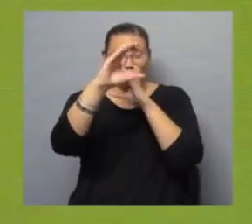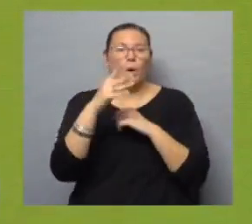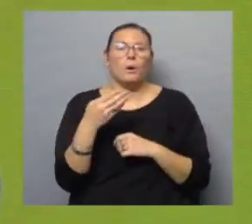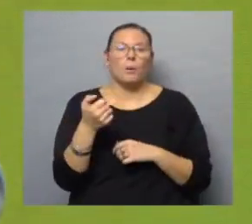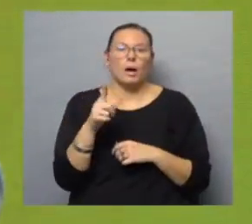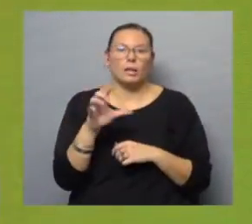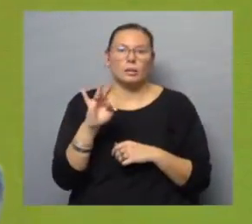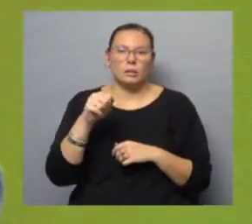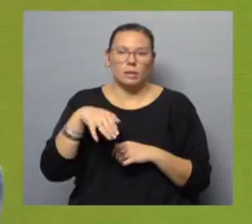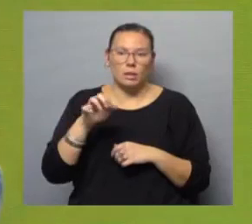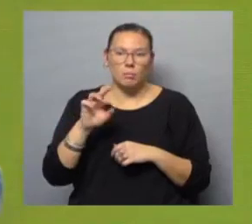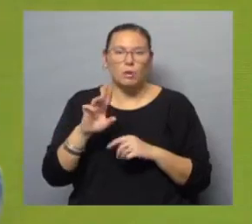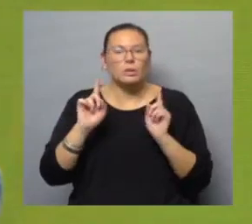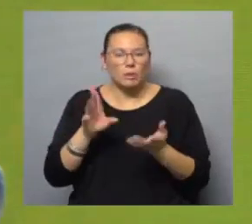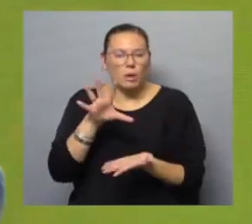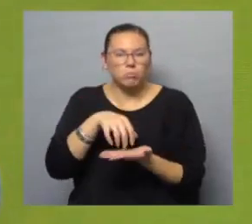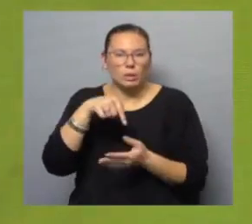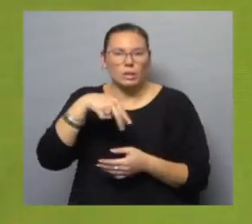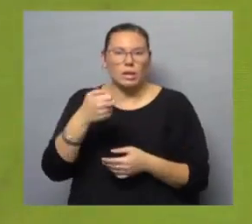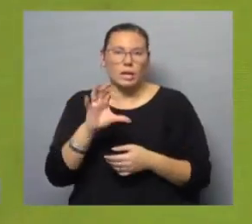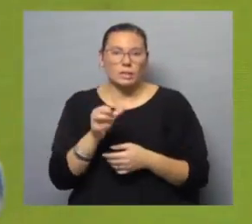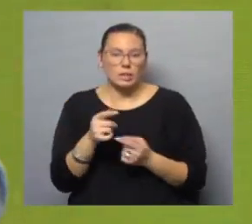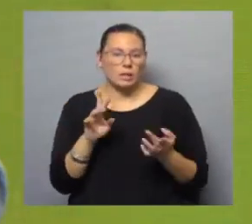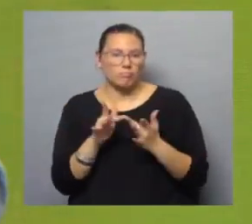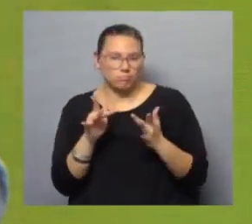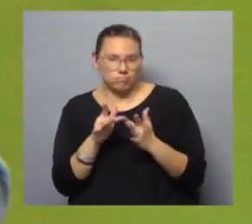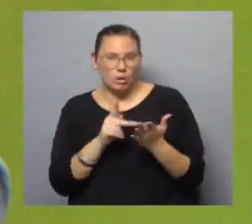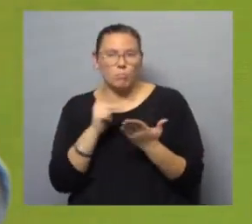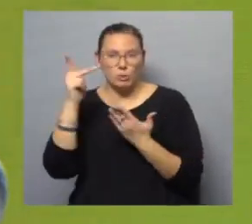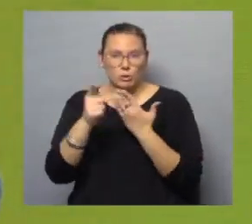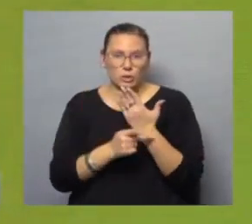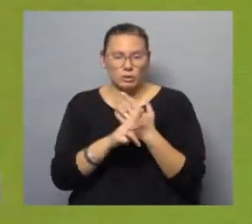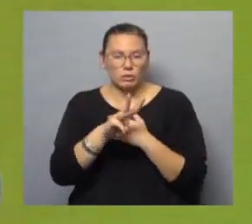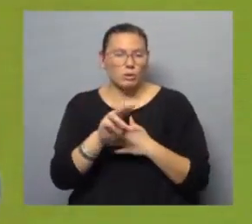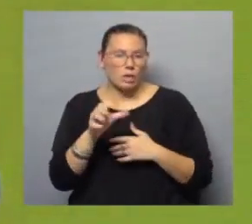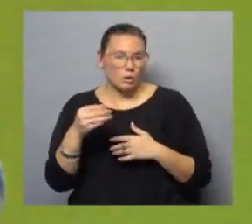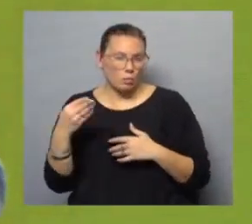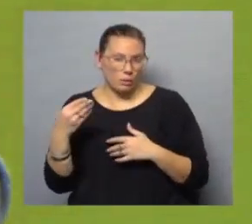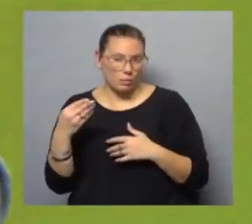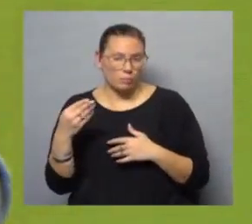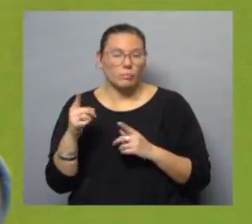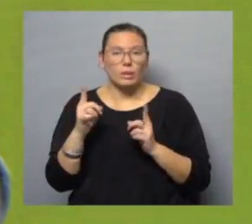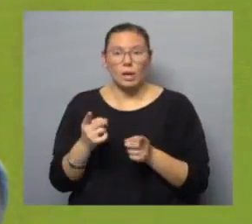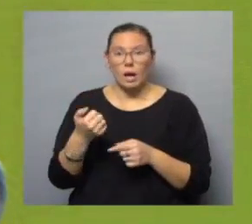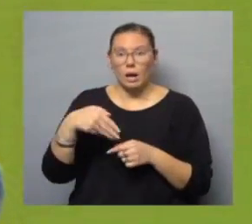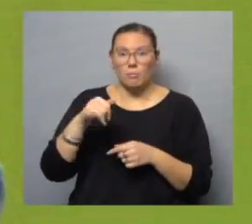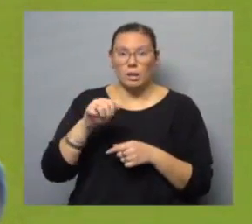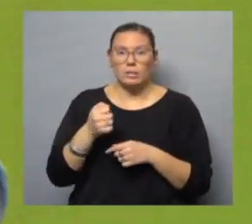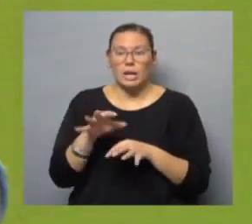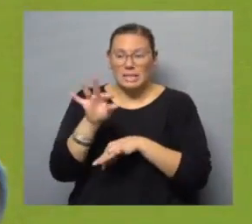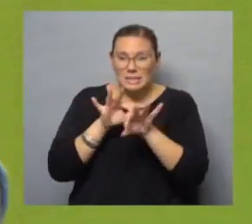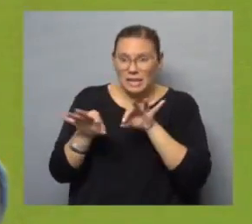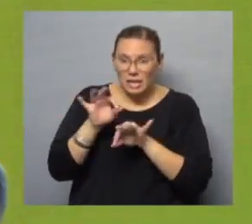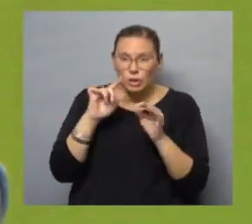Esto pertenece también a la NASA y está vinculada al proyecto del James Webb. Amaya se dedica a la selección